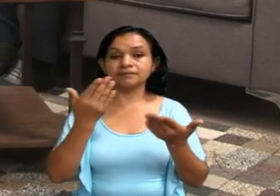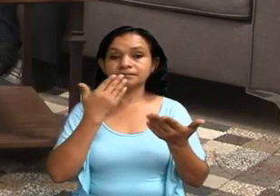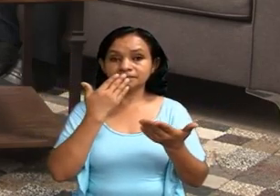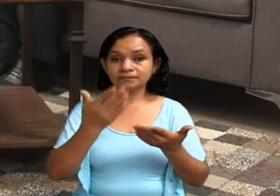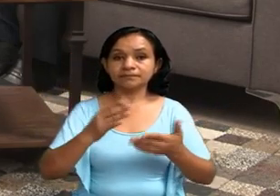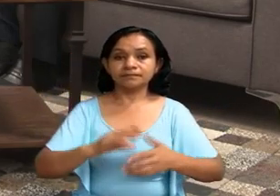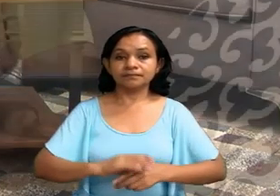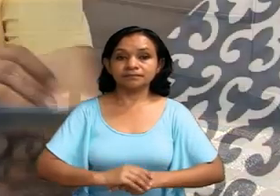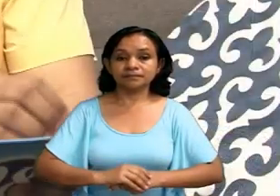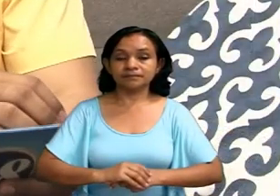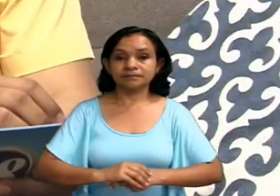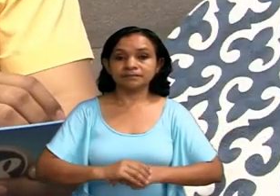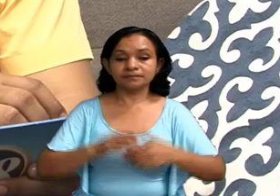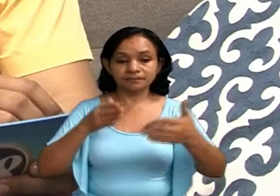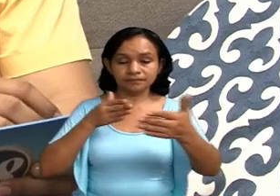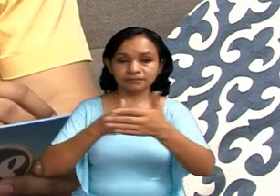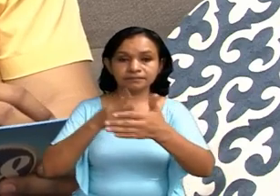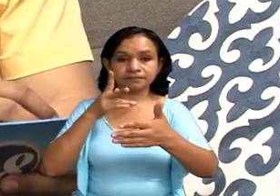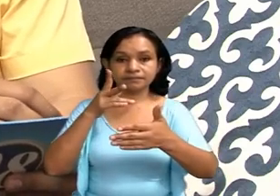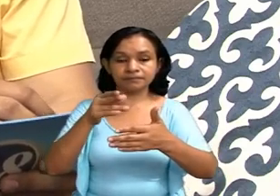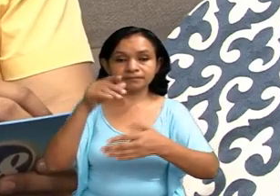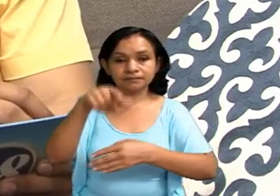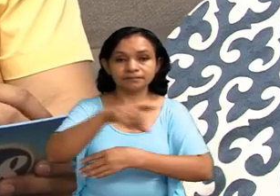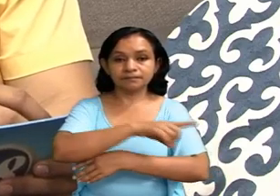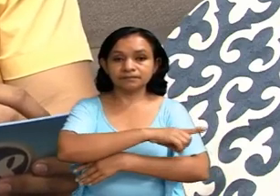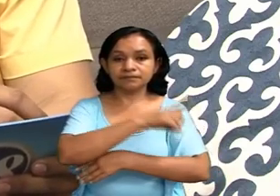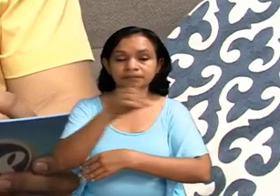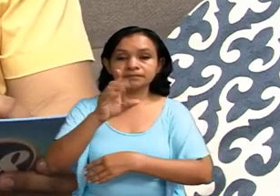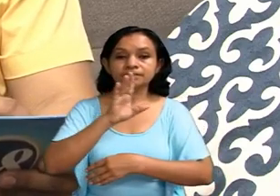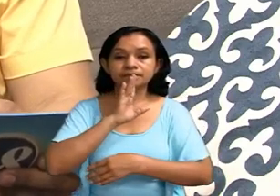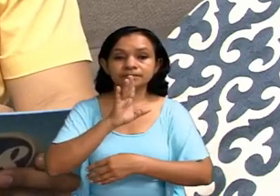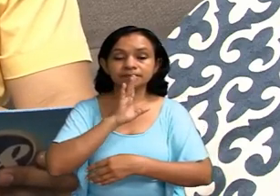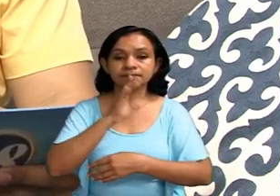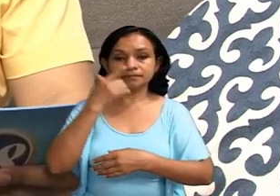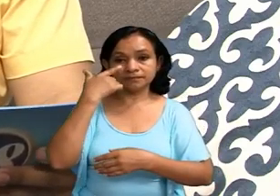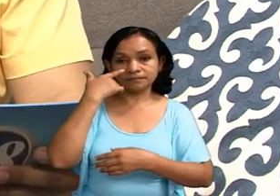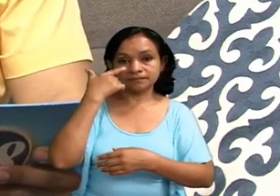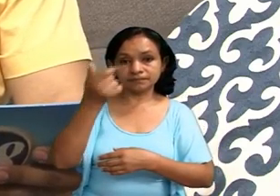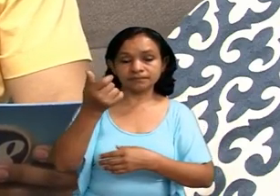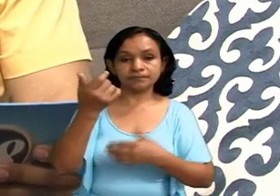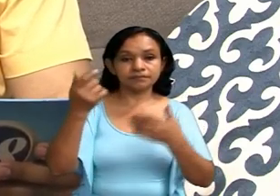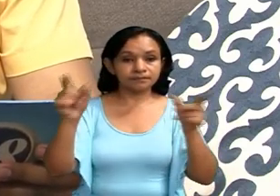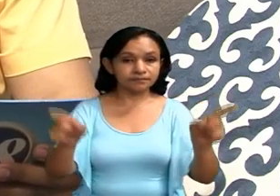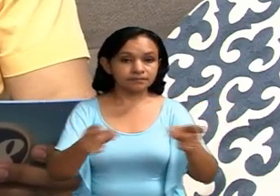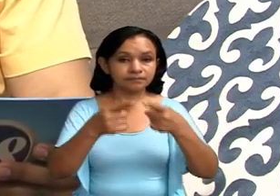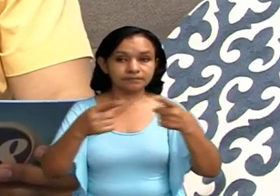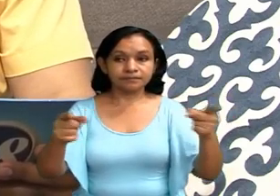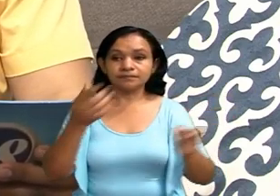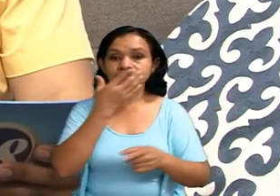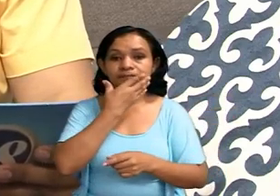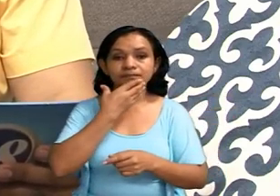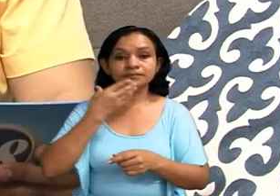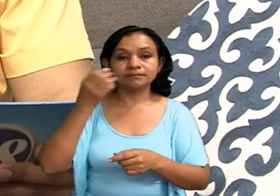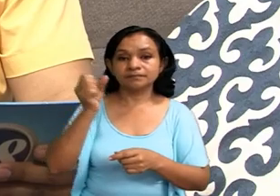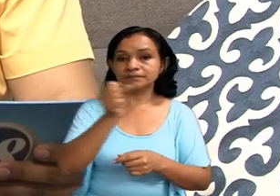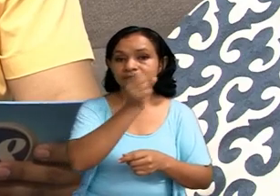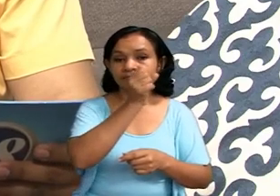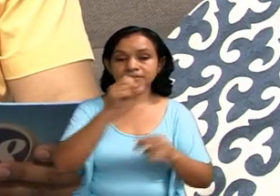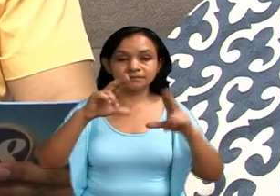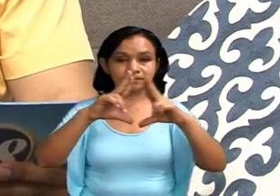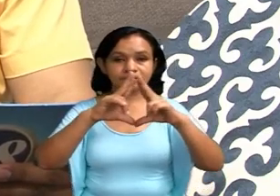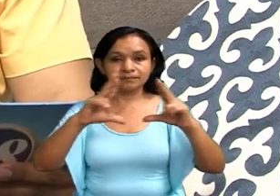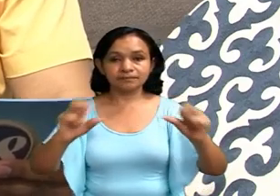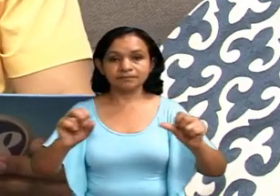sí, sí, sí. Tenemos que hacer una pausa, pero hoy estamos conversando y conociendo las orquestas juveniles y los coros escolares en